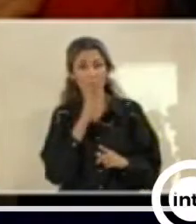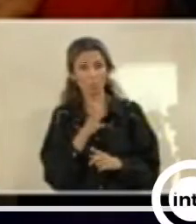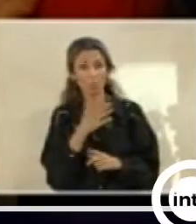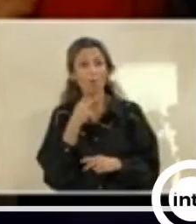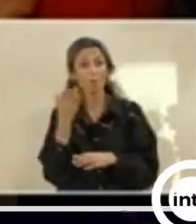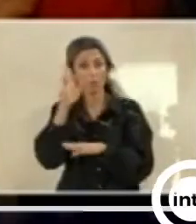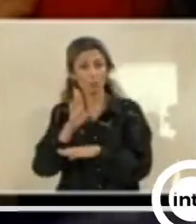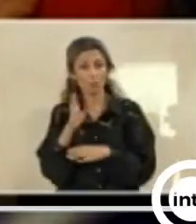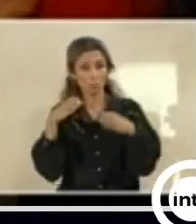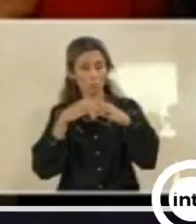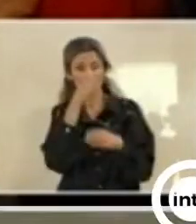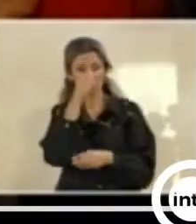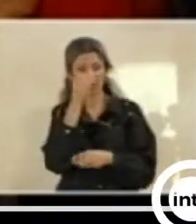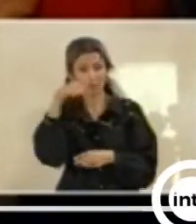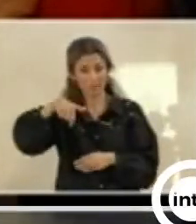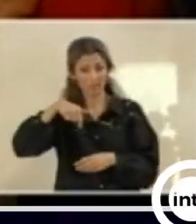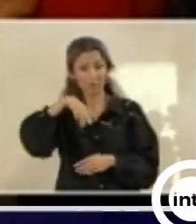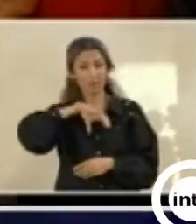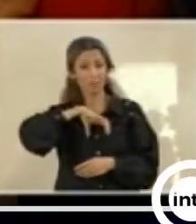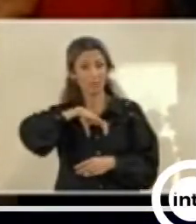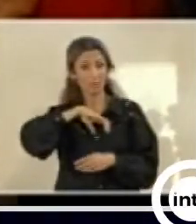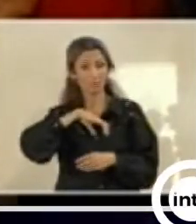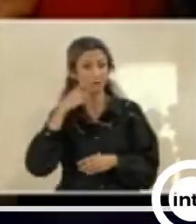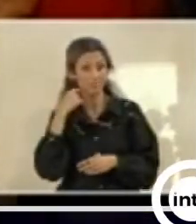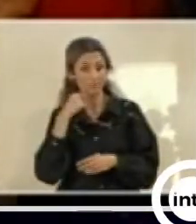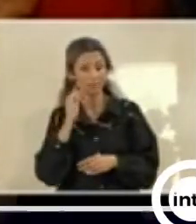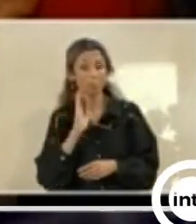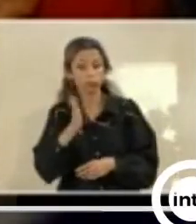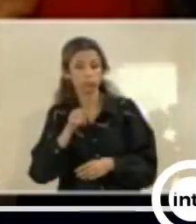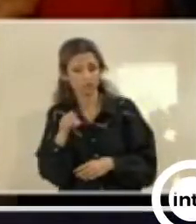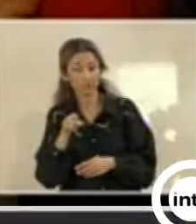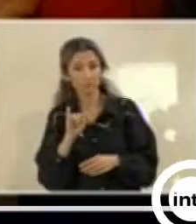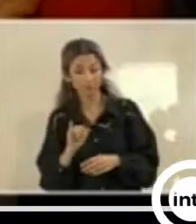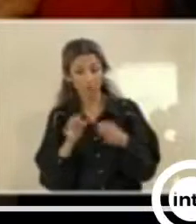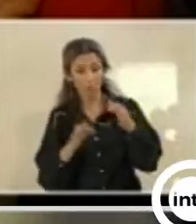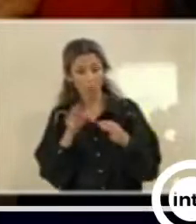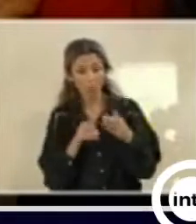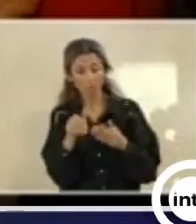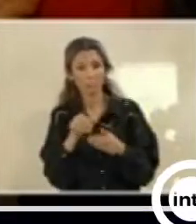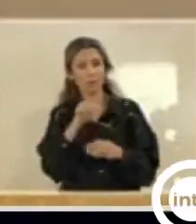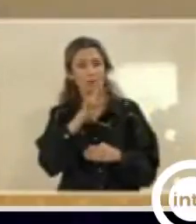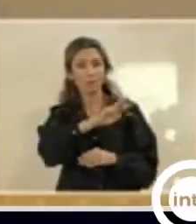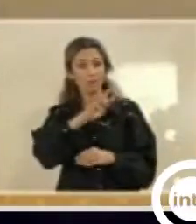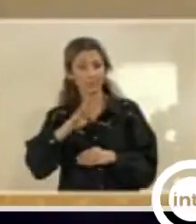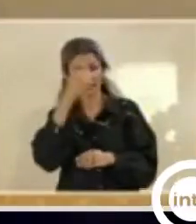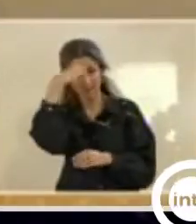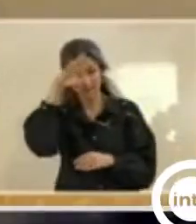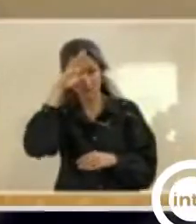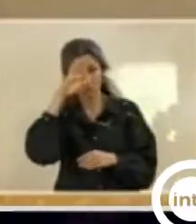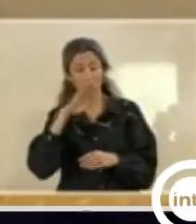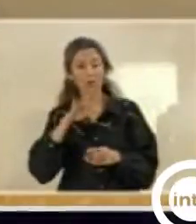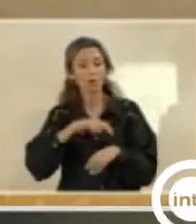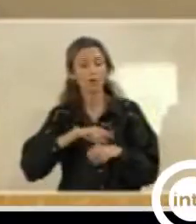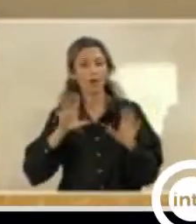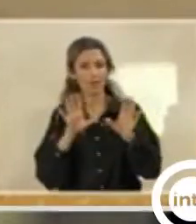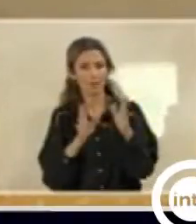Popular a ver si van a ser los mismos que iban a hablar de corrupción en el pleno del ayuntamiento de Almería los del psoe tiene